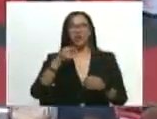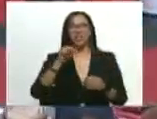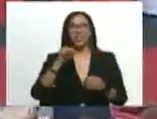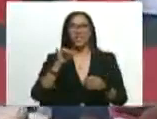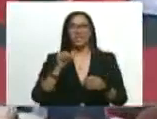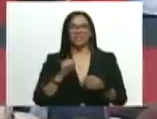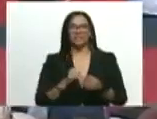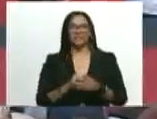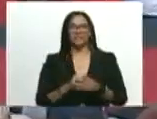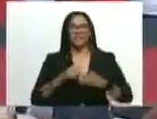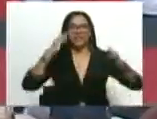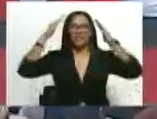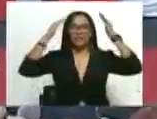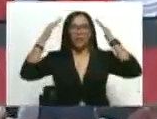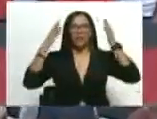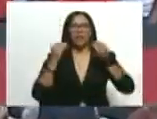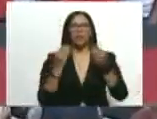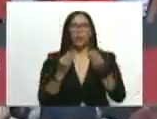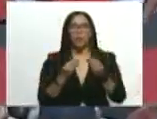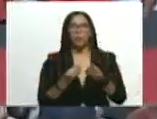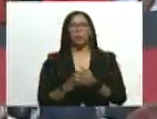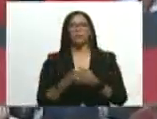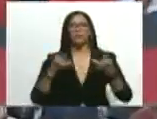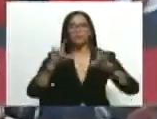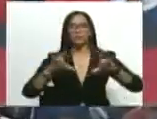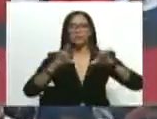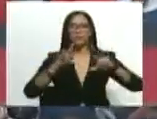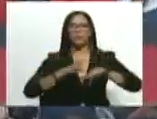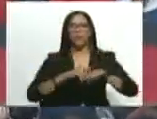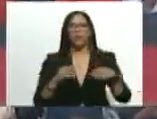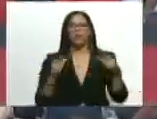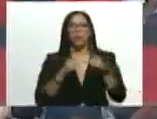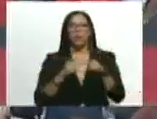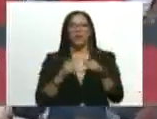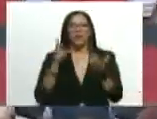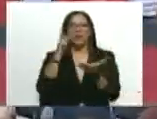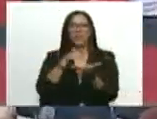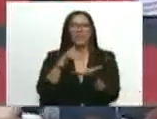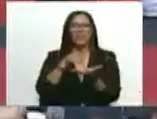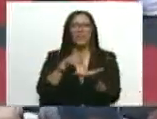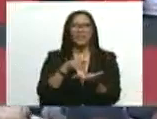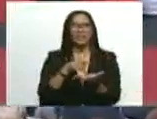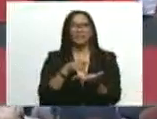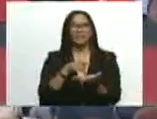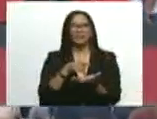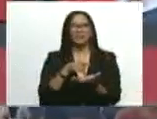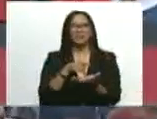saludarlos con mucho afecto Porque estos compañeros que están aquí